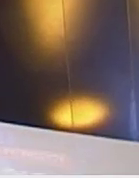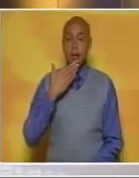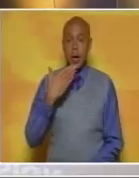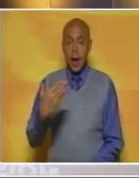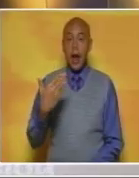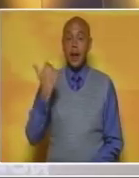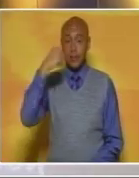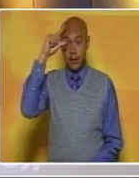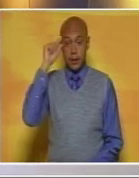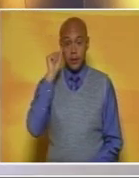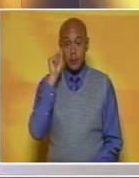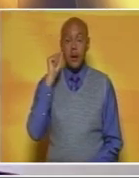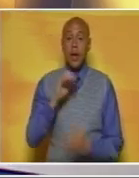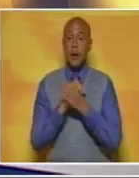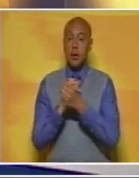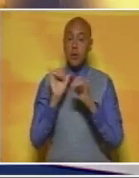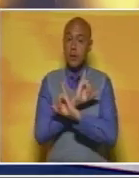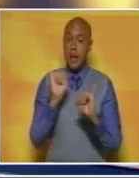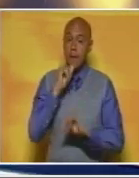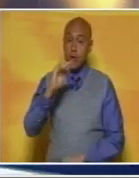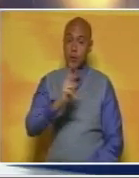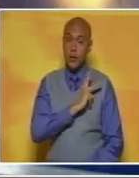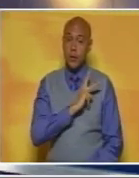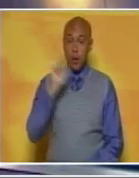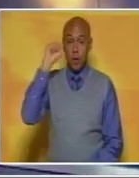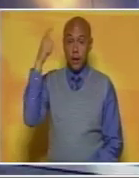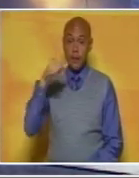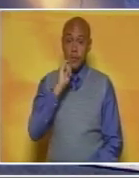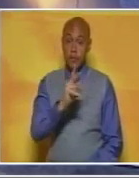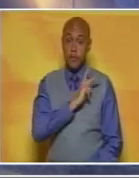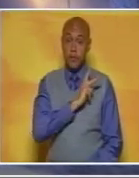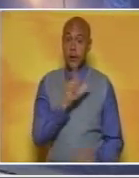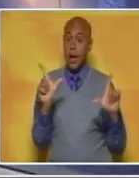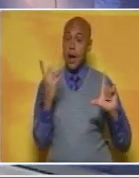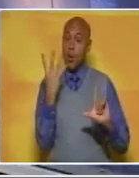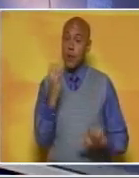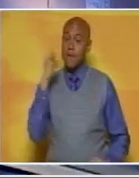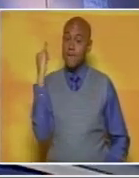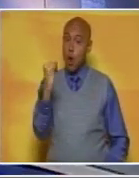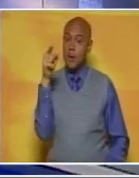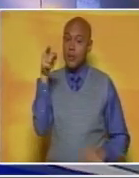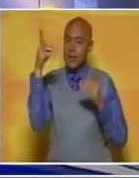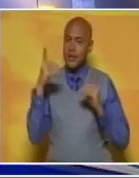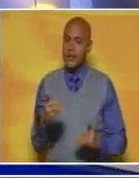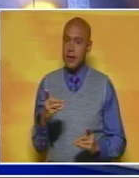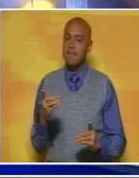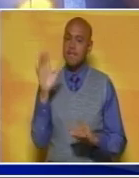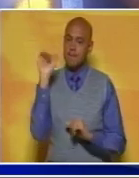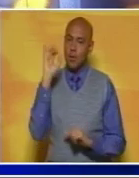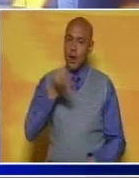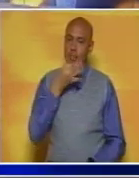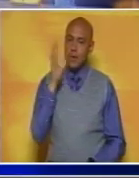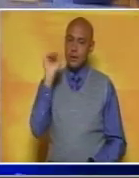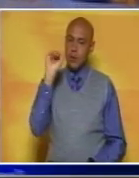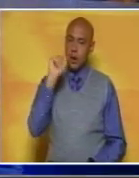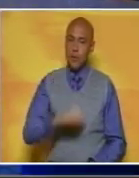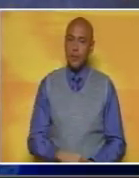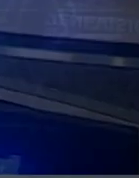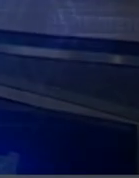Gracias, Endriana. Amigos, hasta aquí la presente emisión de Noticiero Venevisión. Recuerden, Noticiero Venevisión, Canal 4 reporta. Ustedes deciden. A todos, buenas tardes.